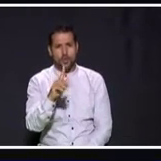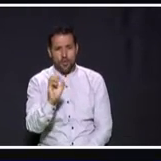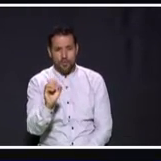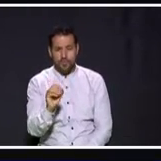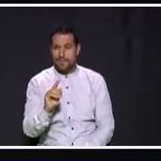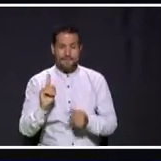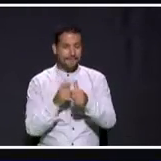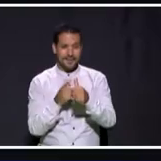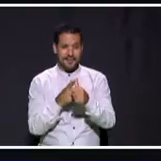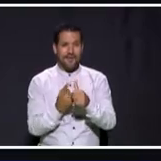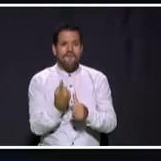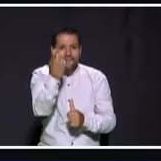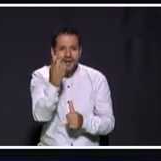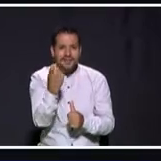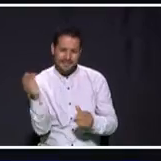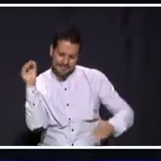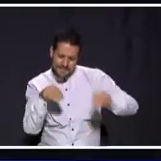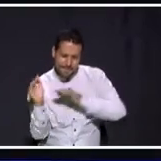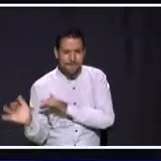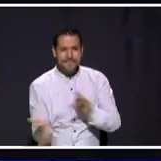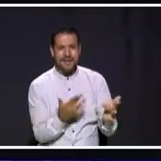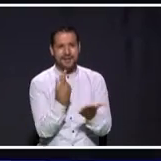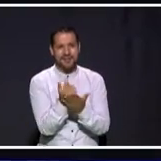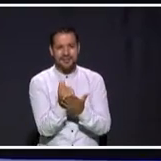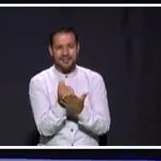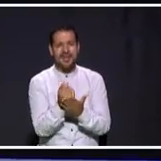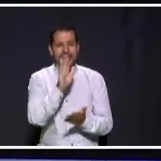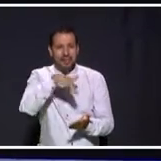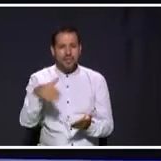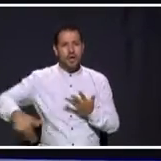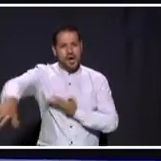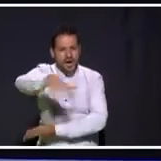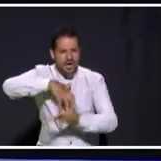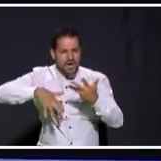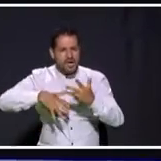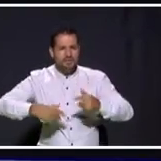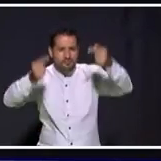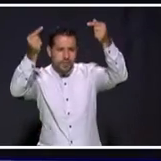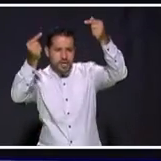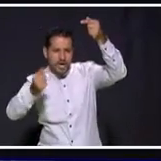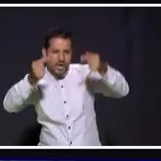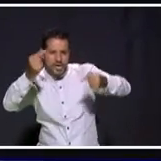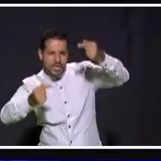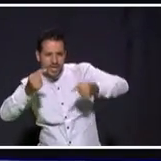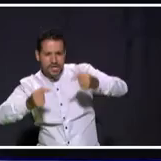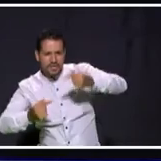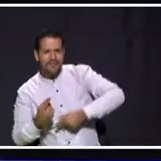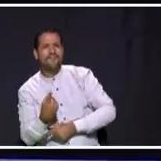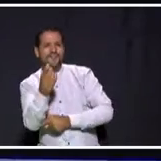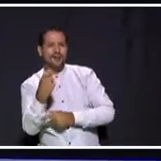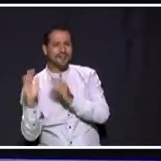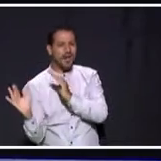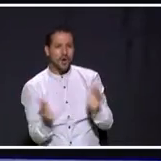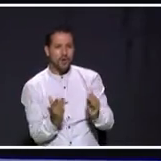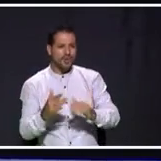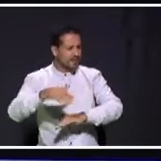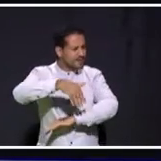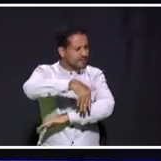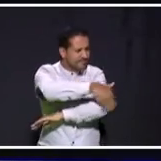la economía de antioquia es una economía desordenada aquí dejamos toda la topa tolondra las vías han sido